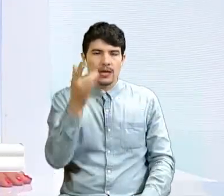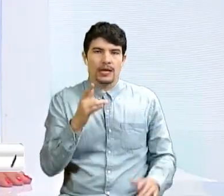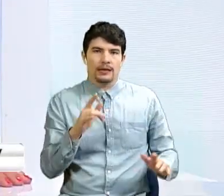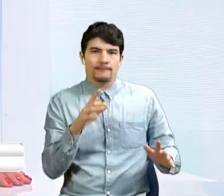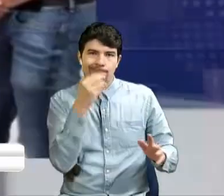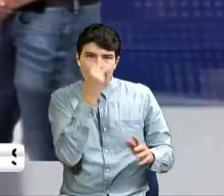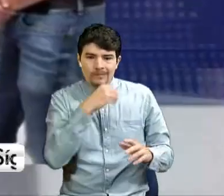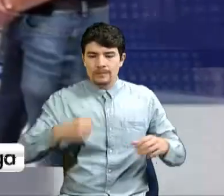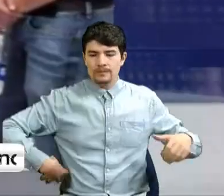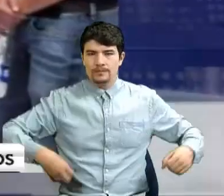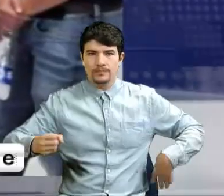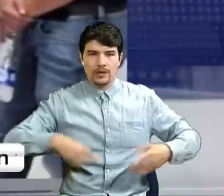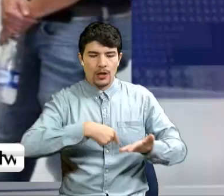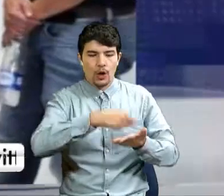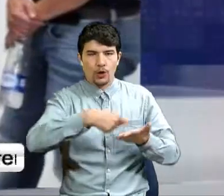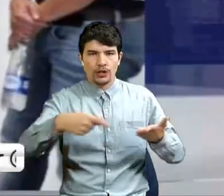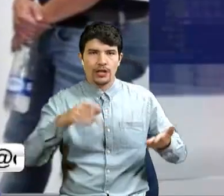contrato.